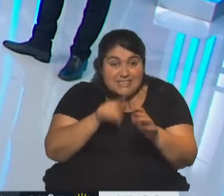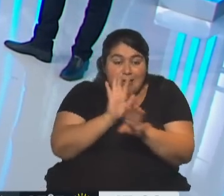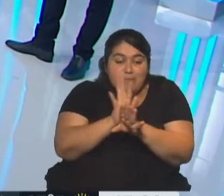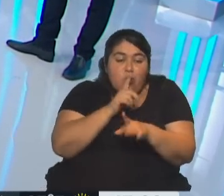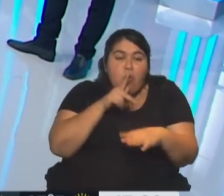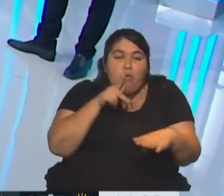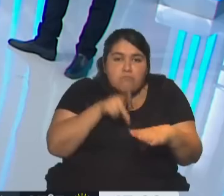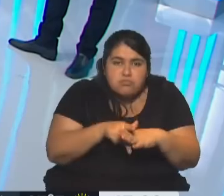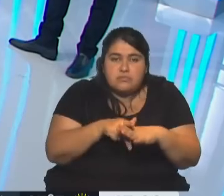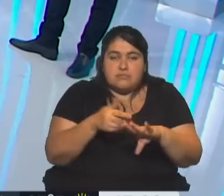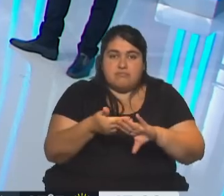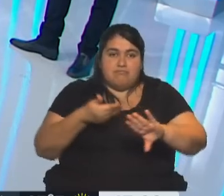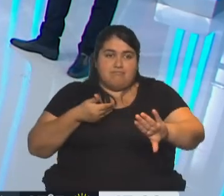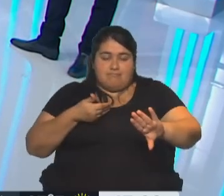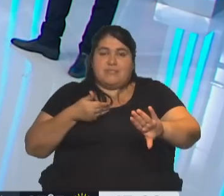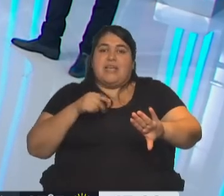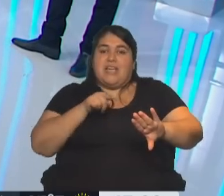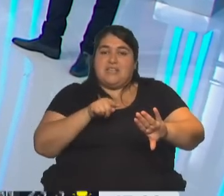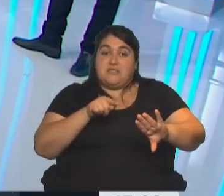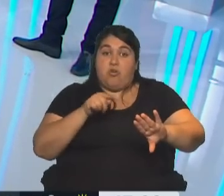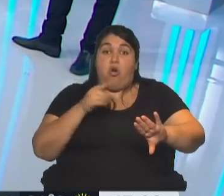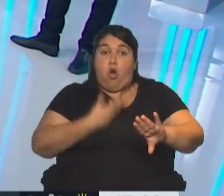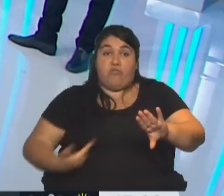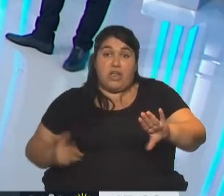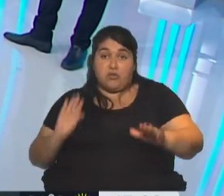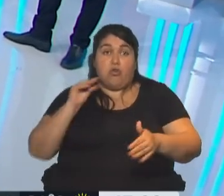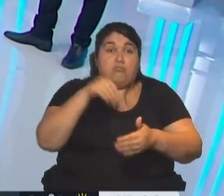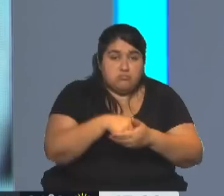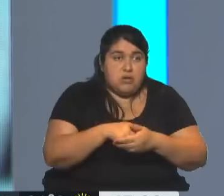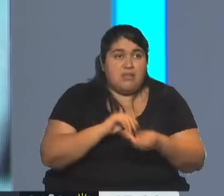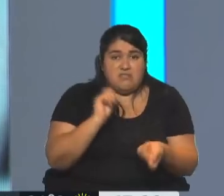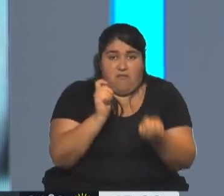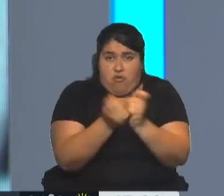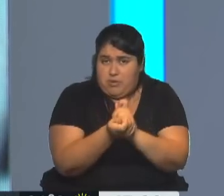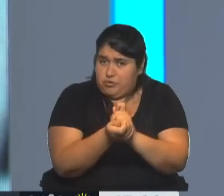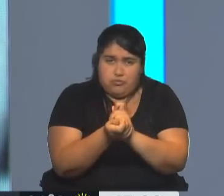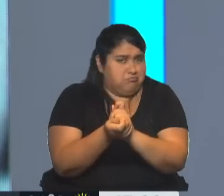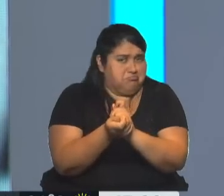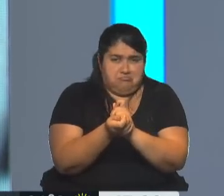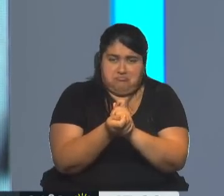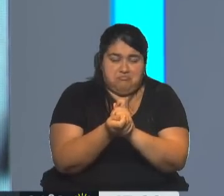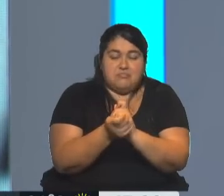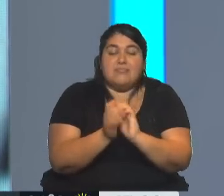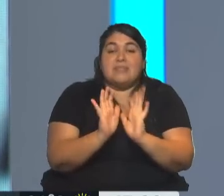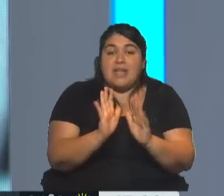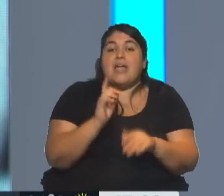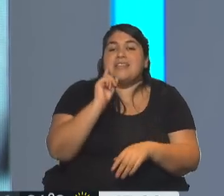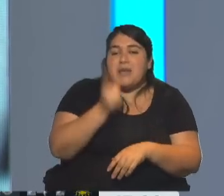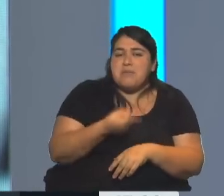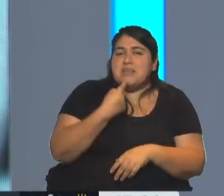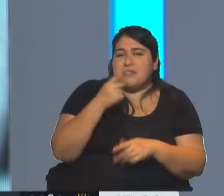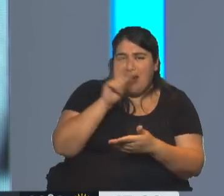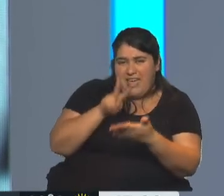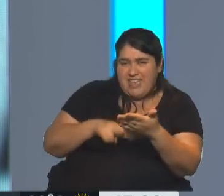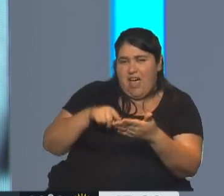se puso el gobierno a la cabeza de esa agenda transformadora. Yo leí algunos análisis hoy sobre la comparación también con los procesos de reforma